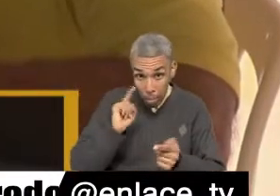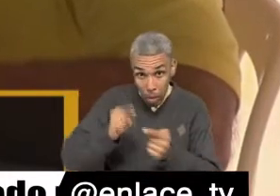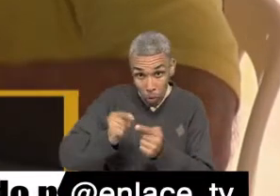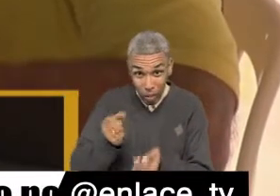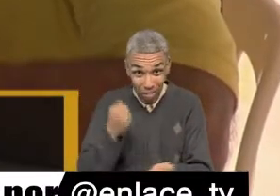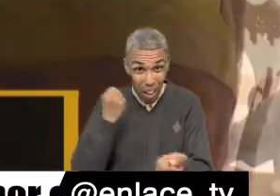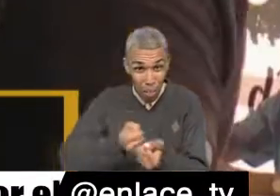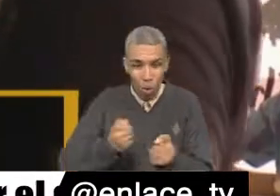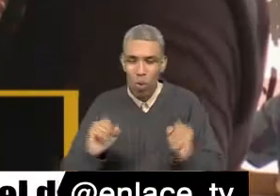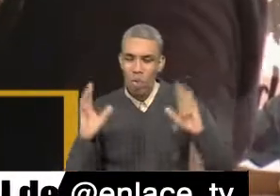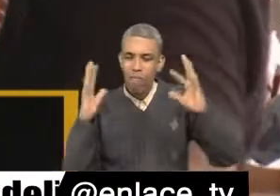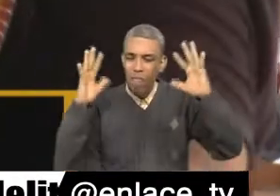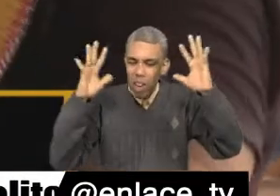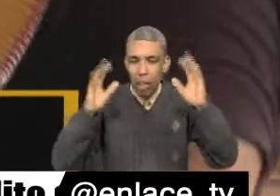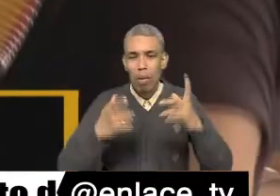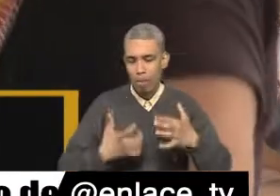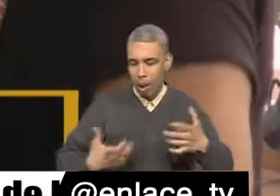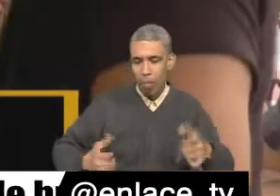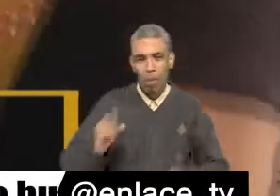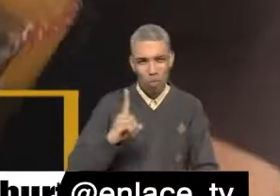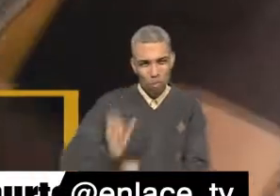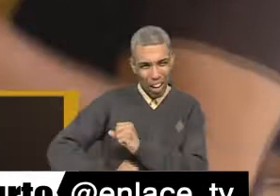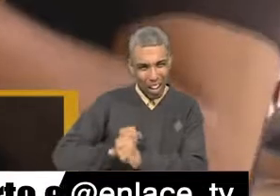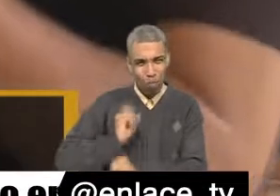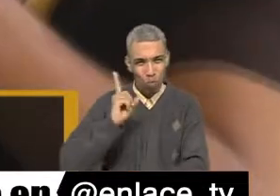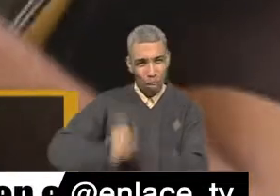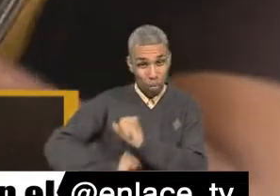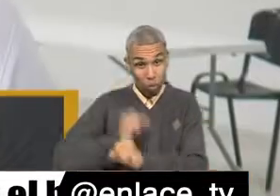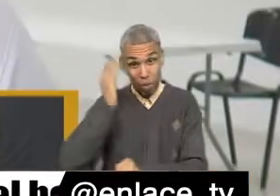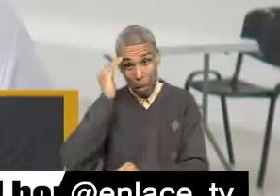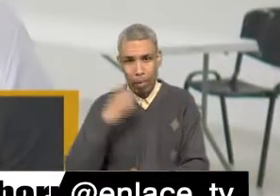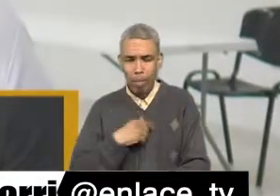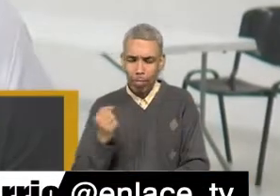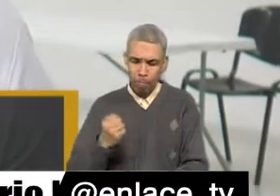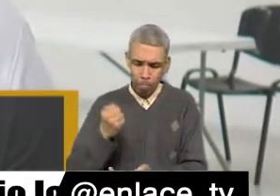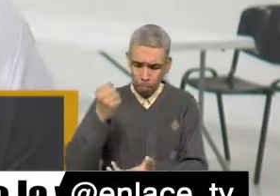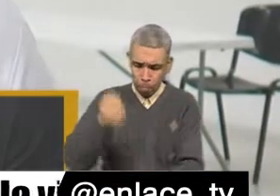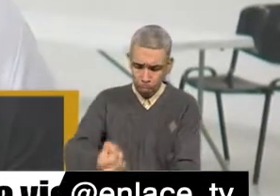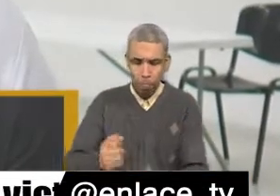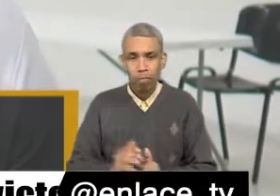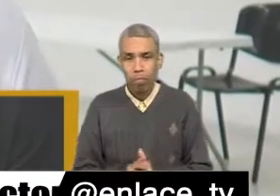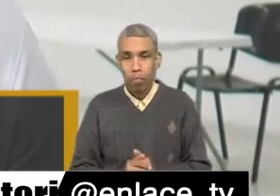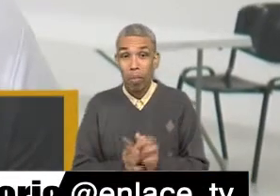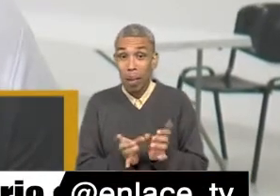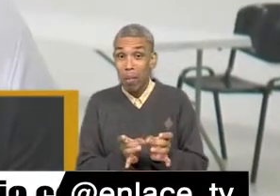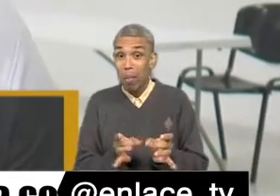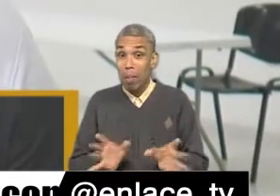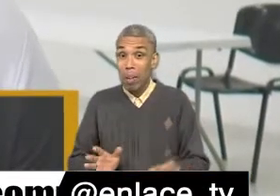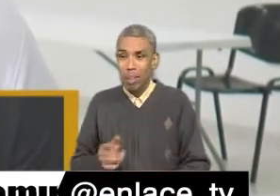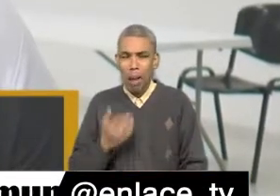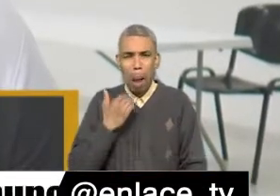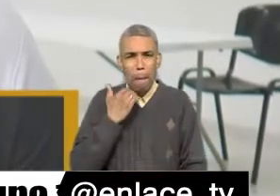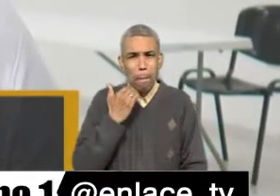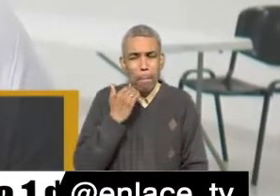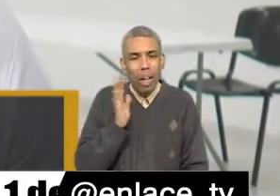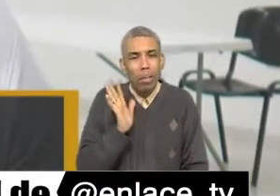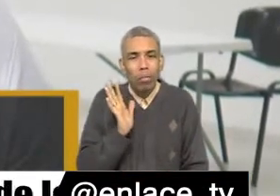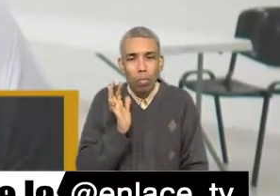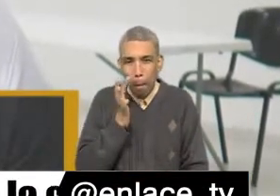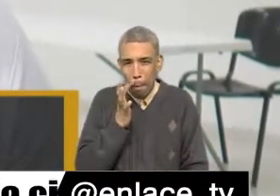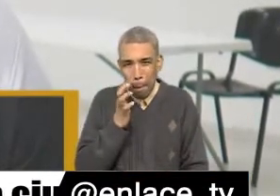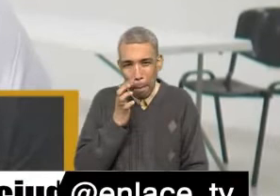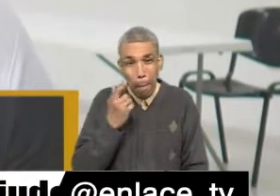este tradicional evento en el municipio. Bueno, hasta el momento, a la fecha, creo que el Festival Vallenato sigue. Nosotros como